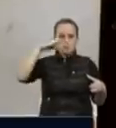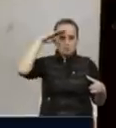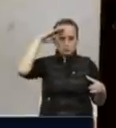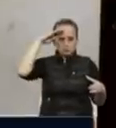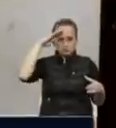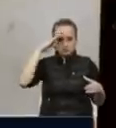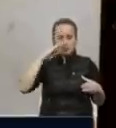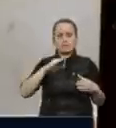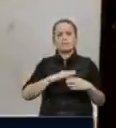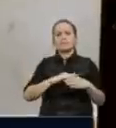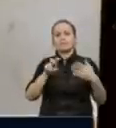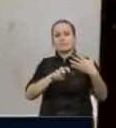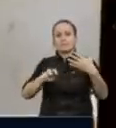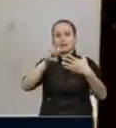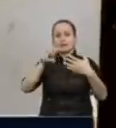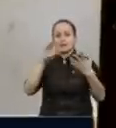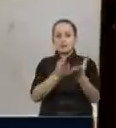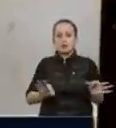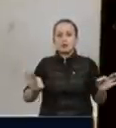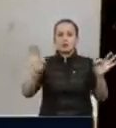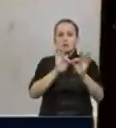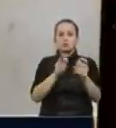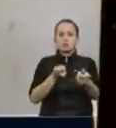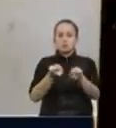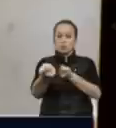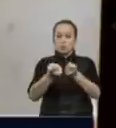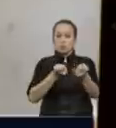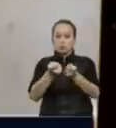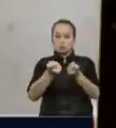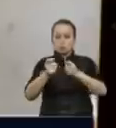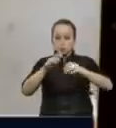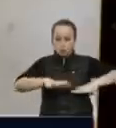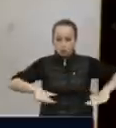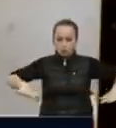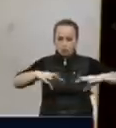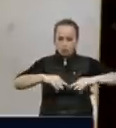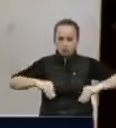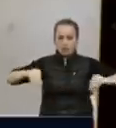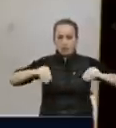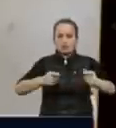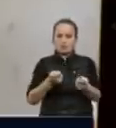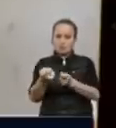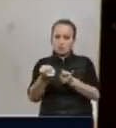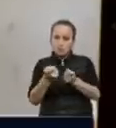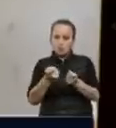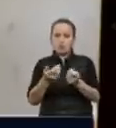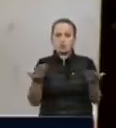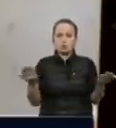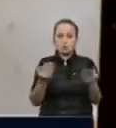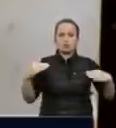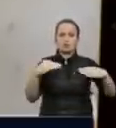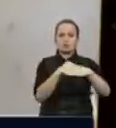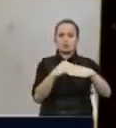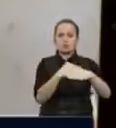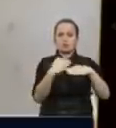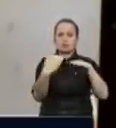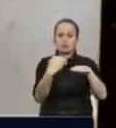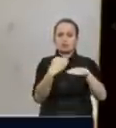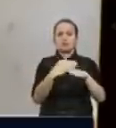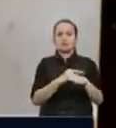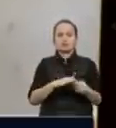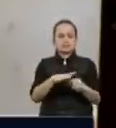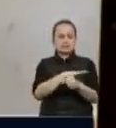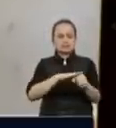mando, mantendrán un control permanente en los territorios, corredores de movilidad, puntos